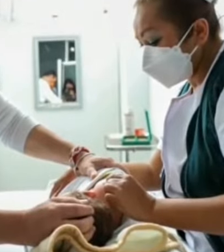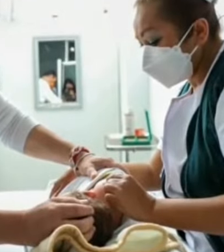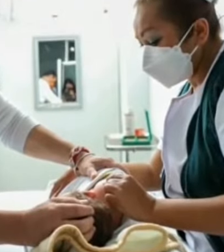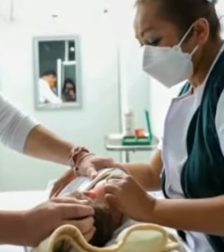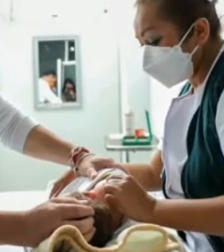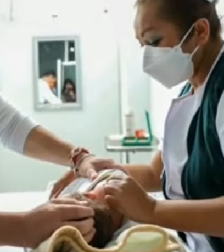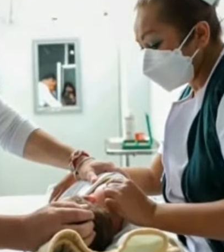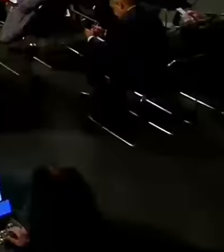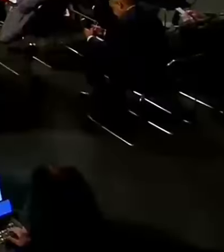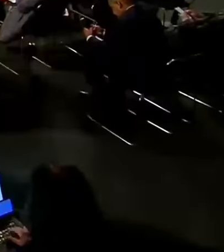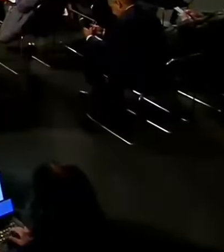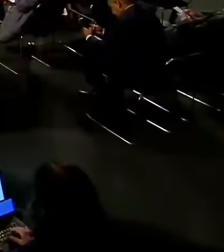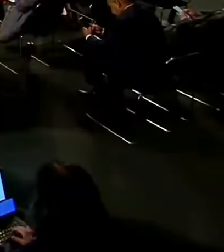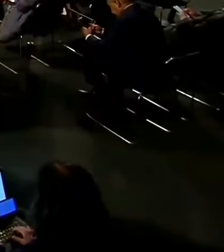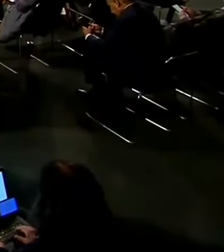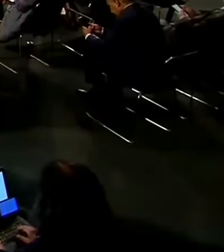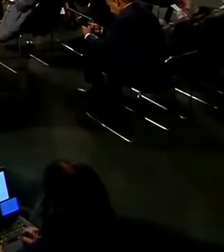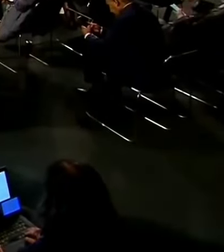Salud es un derecho.